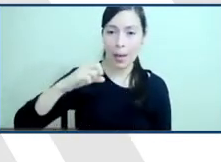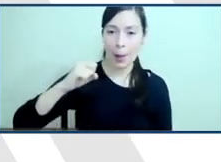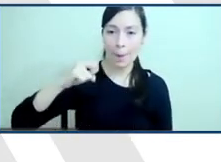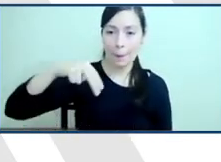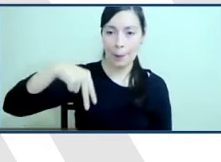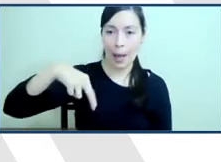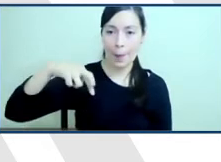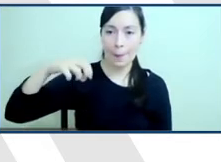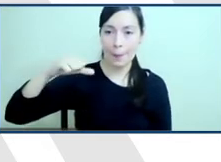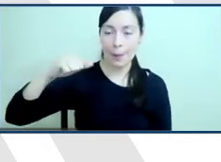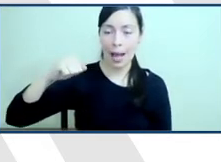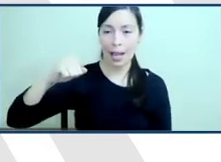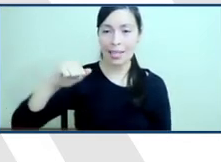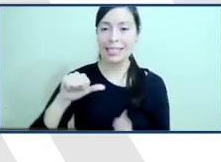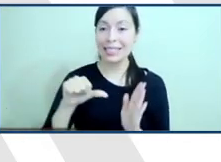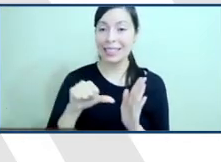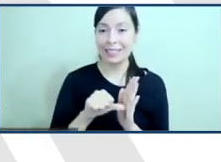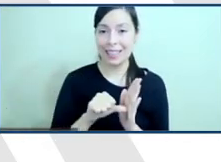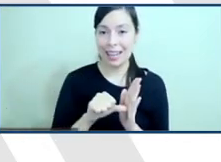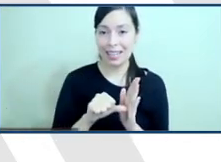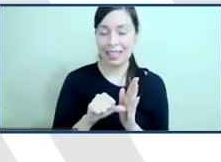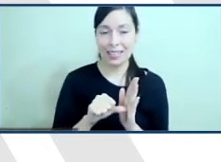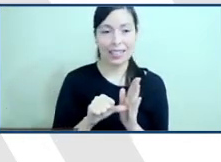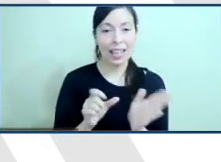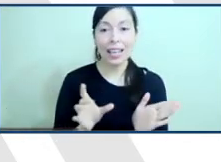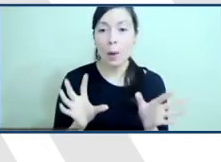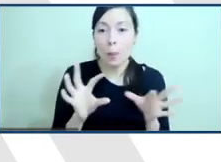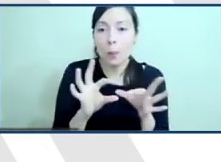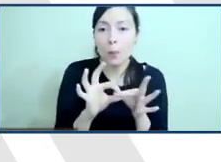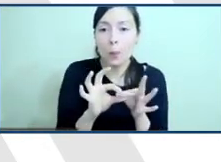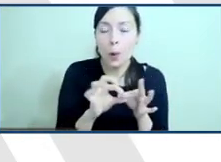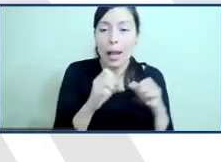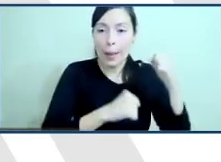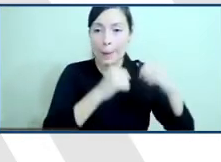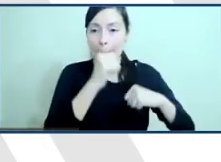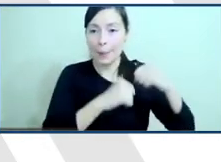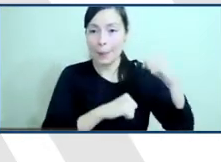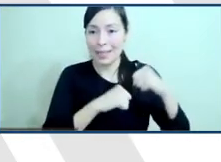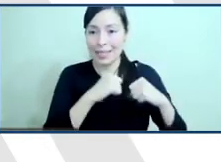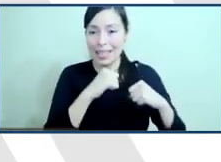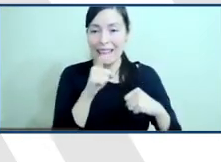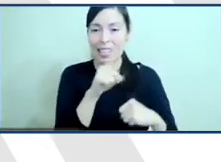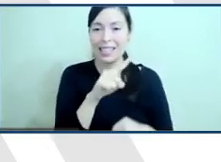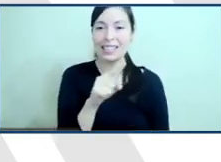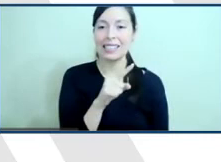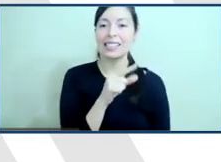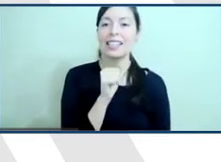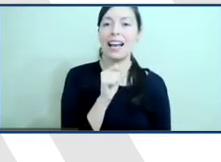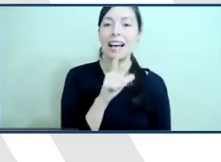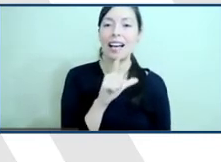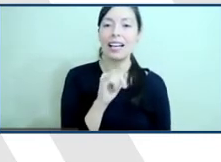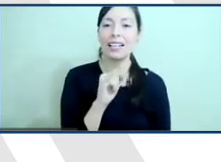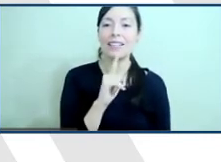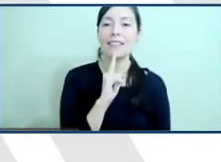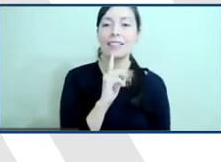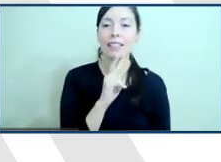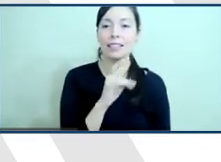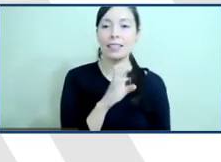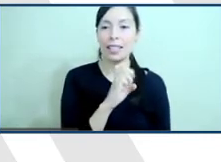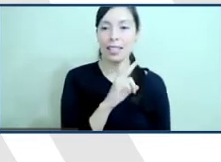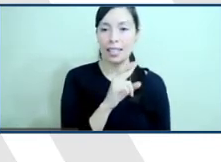con una empresa salitrera del mismo nombre, a donde les habían dado las facilidades